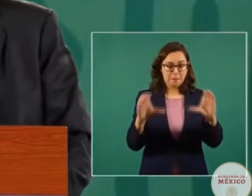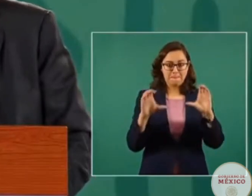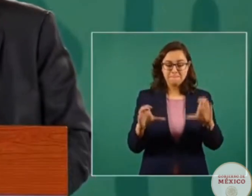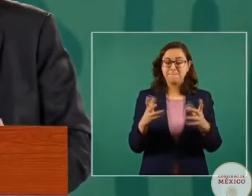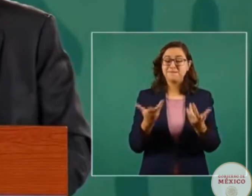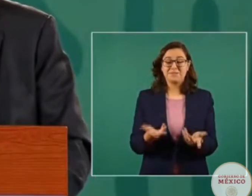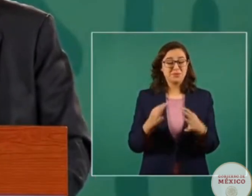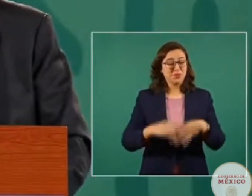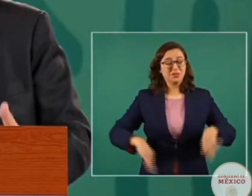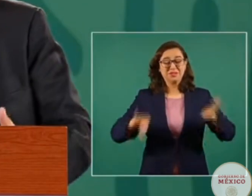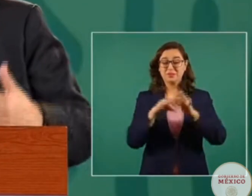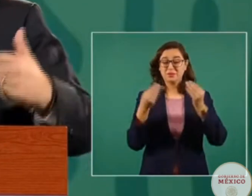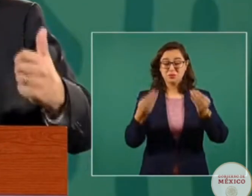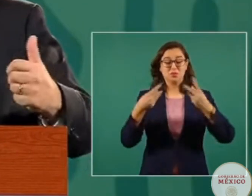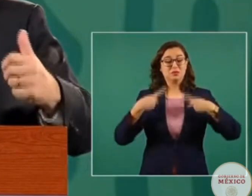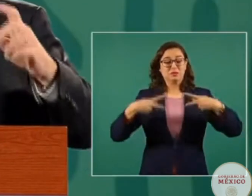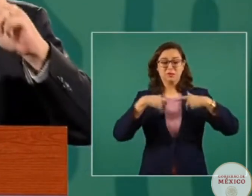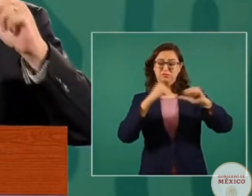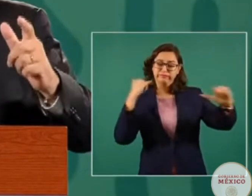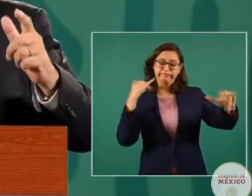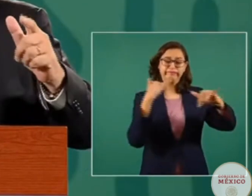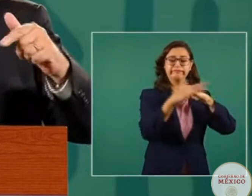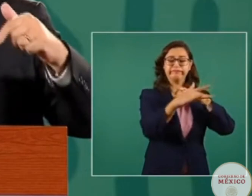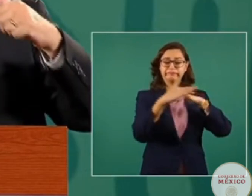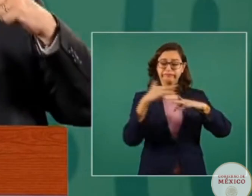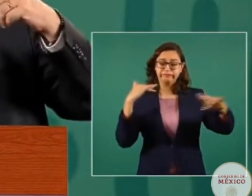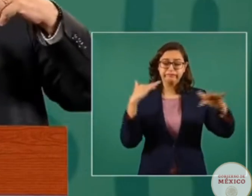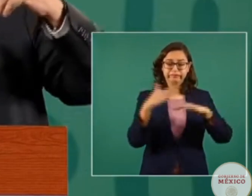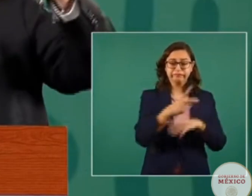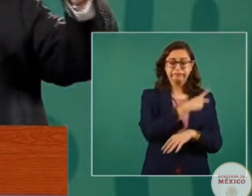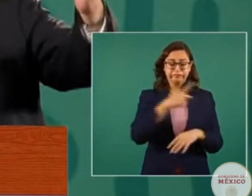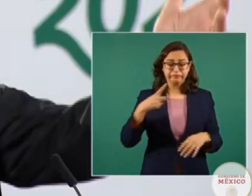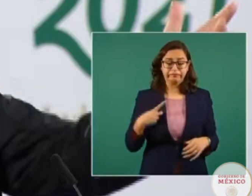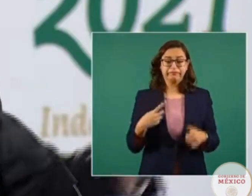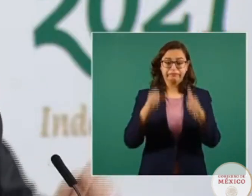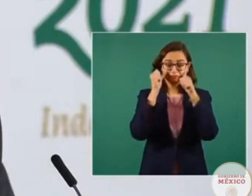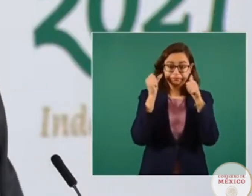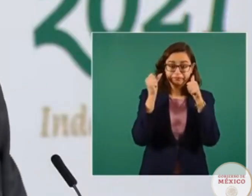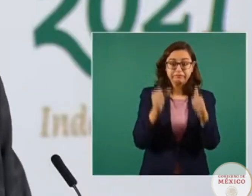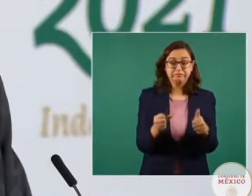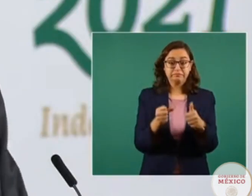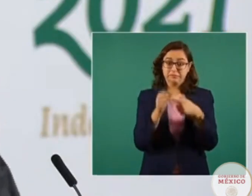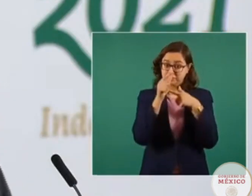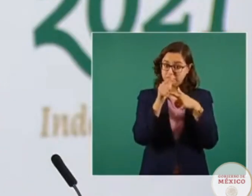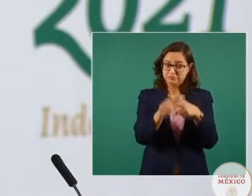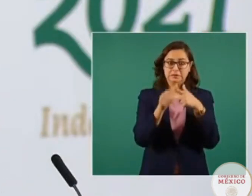más importante del mundo y va a seguir siéndolo. No solo va a seguir siéndolo, va a crecer aceleradamente.